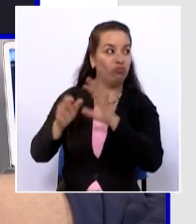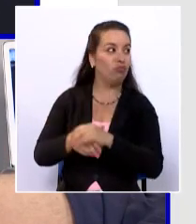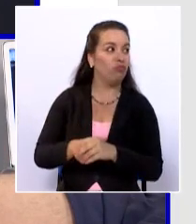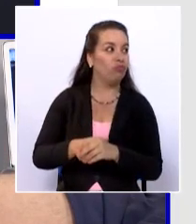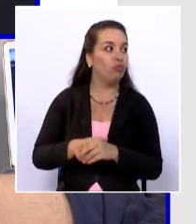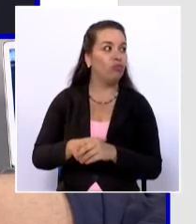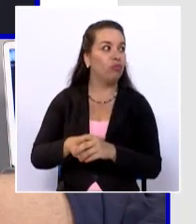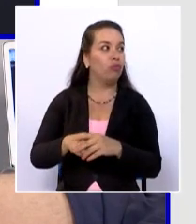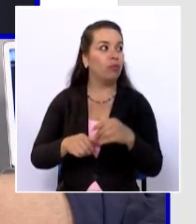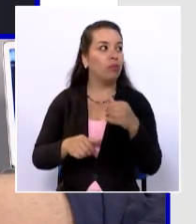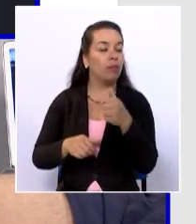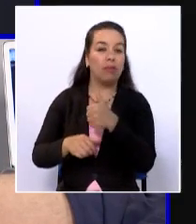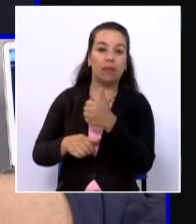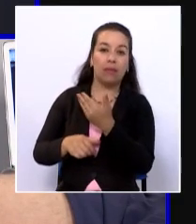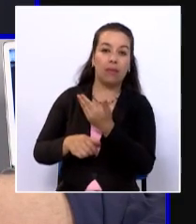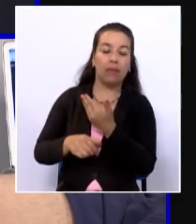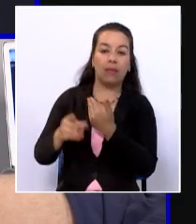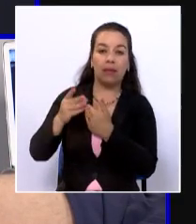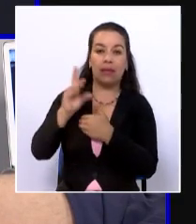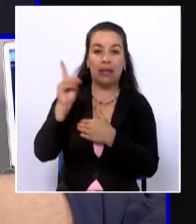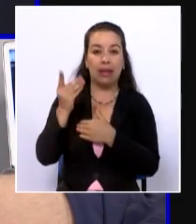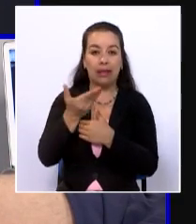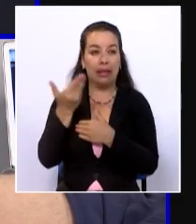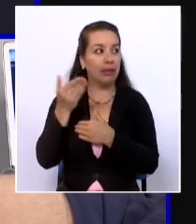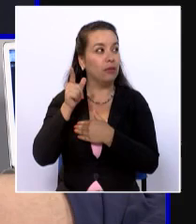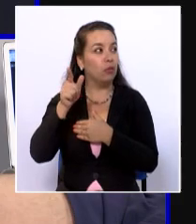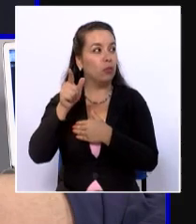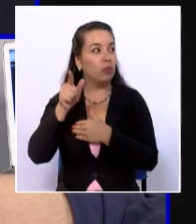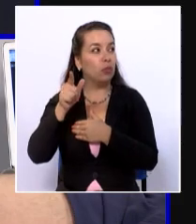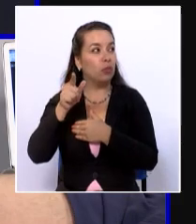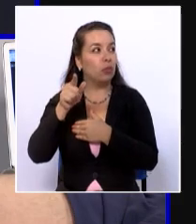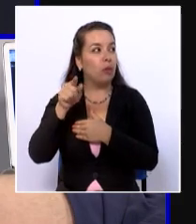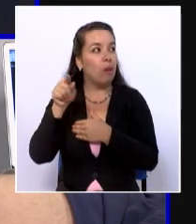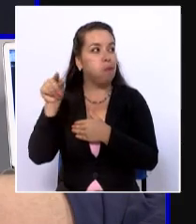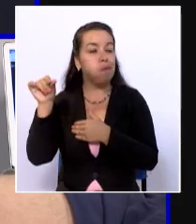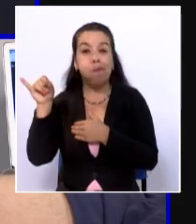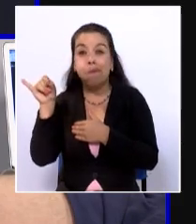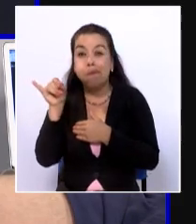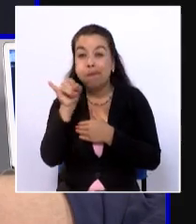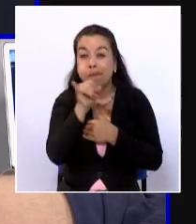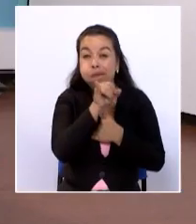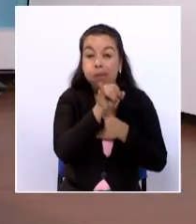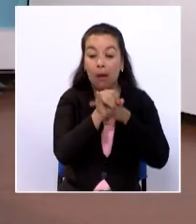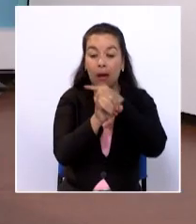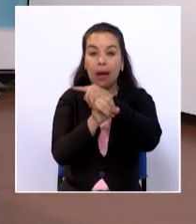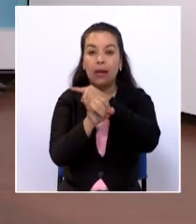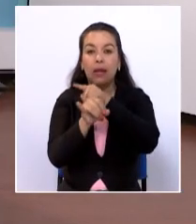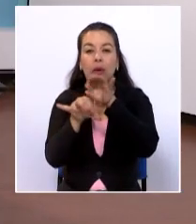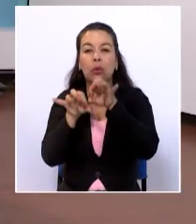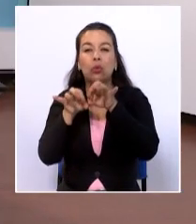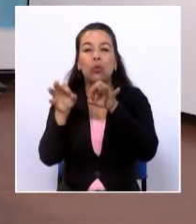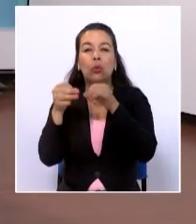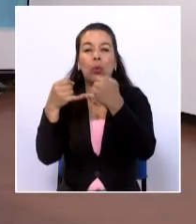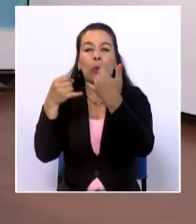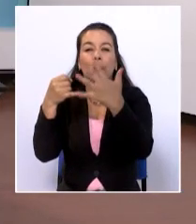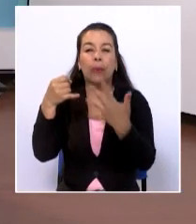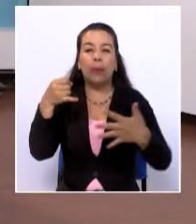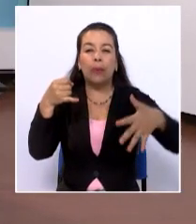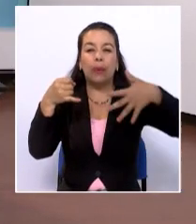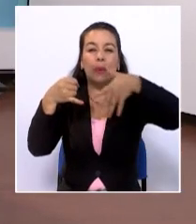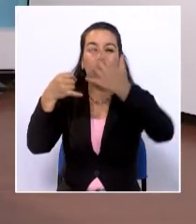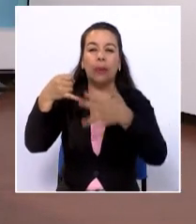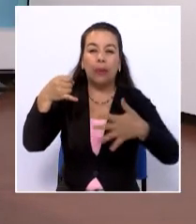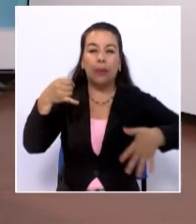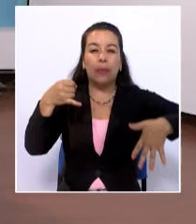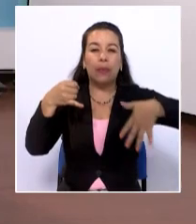pantallas que se ve esa línea blanca y está esa línea blanca ahí es la tuberosidad tibial que es